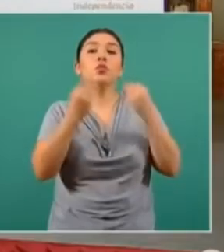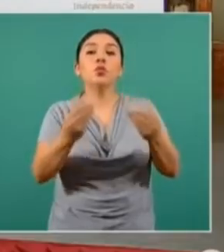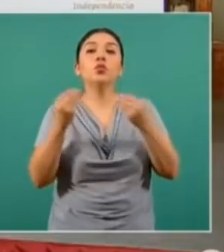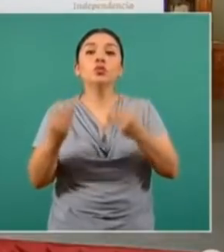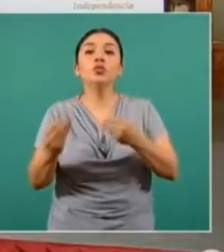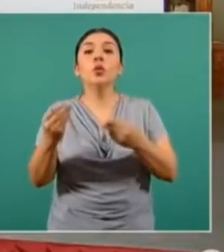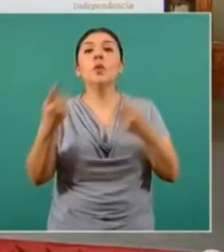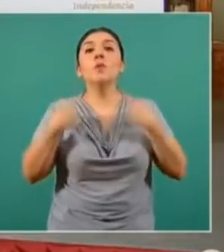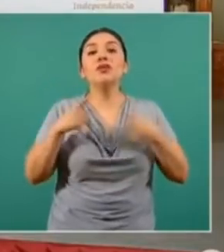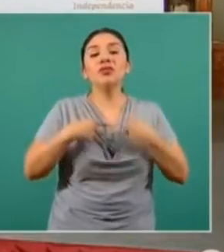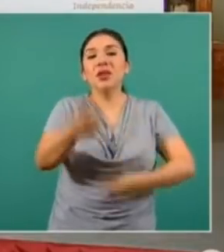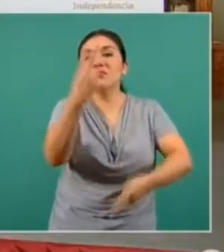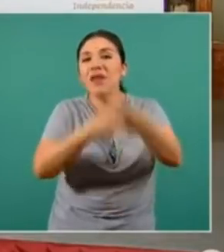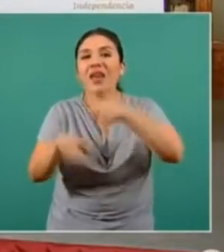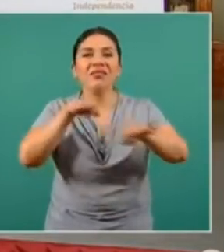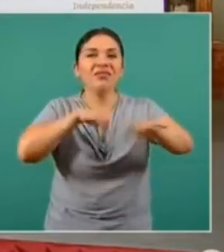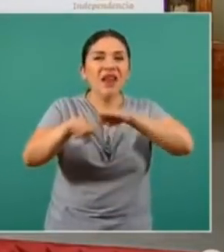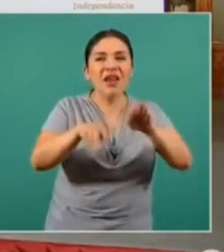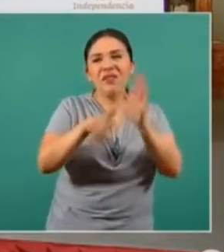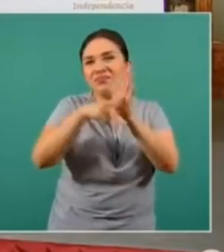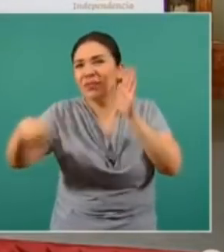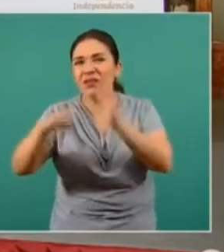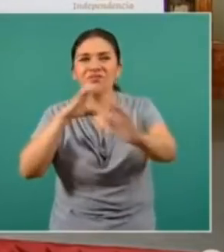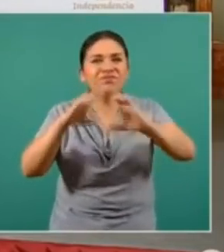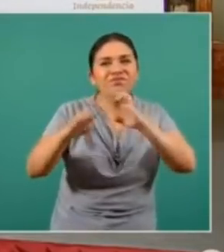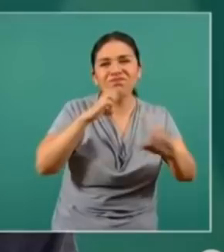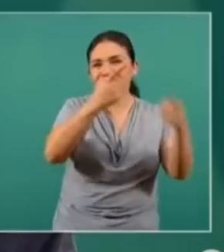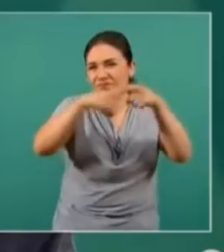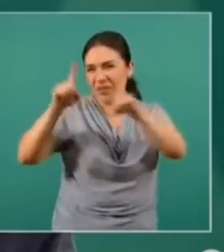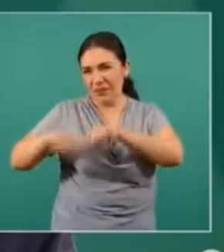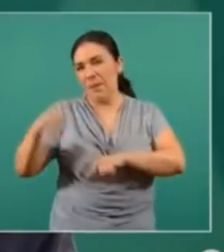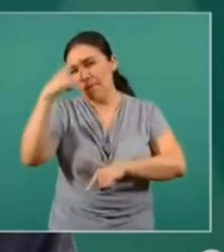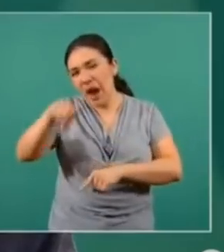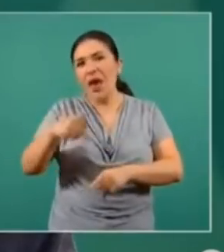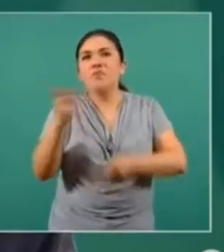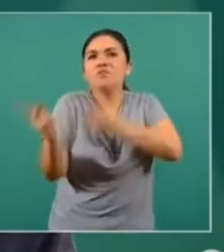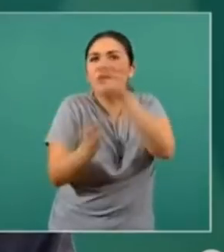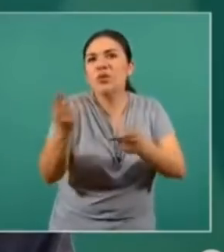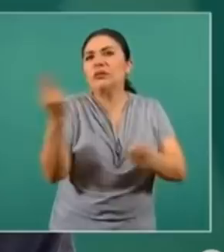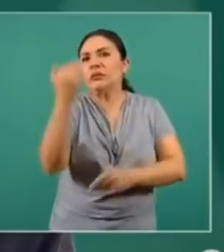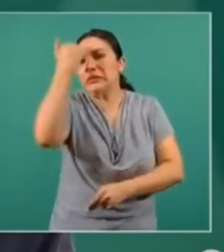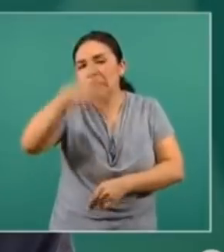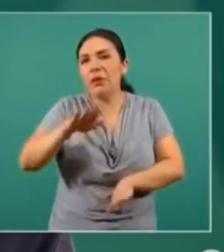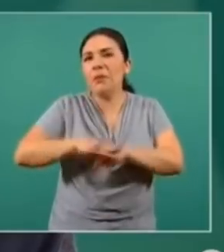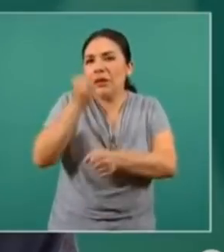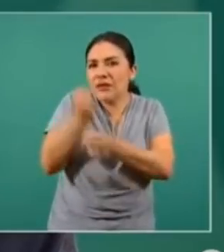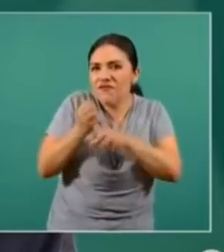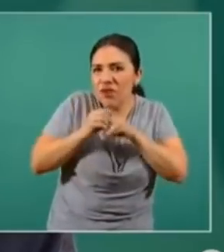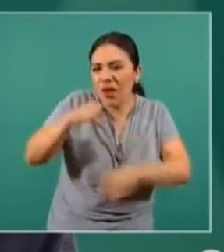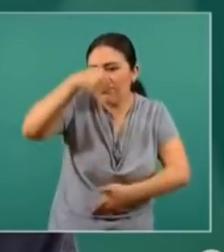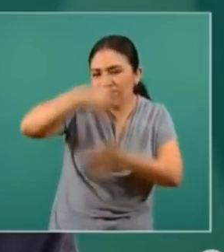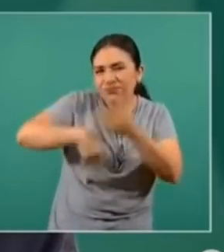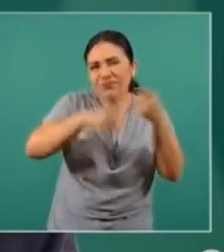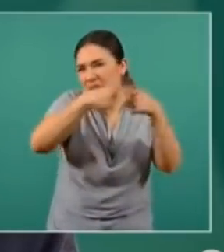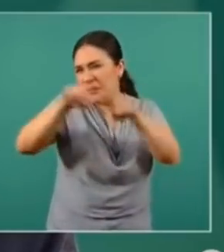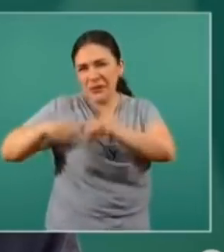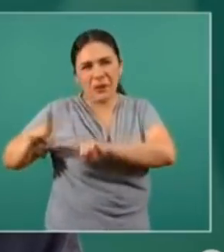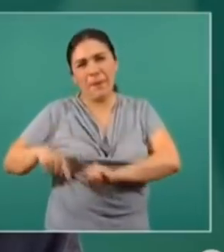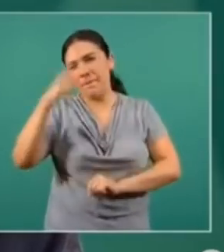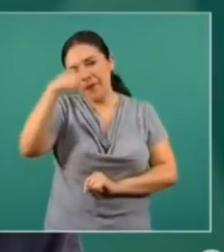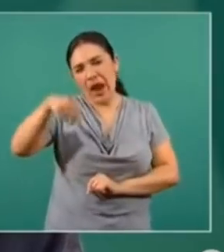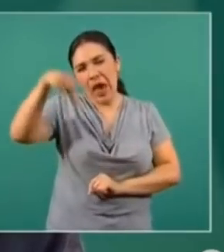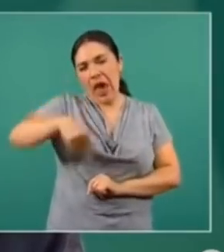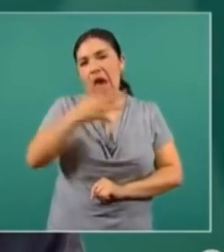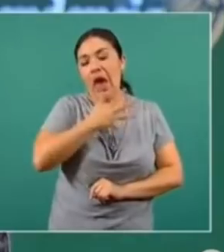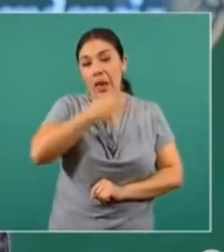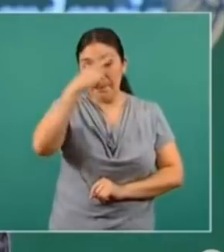de los reporteras, de reporteros, de periodistas, de comentaristas, de los medios de información